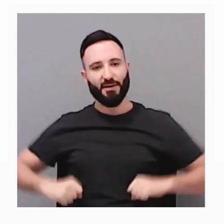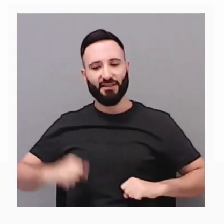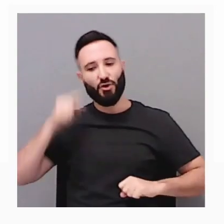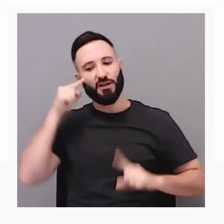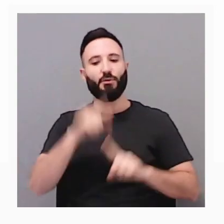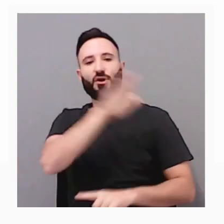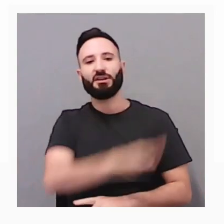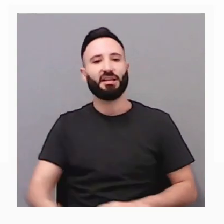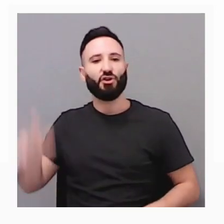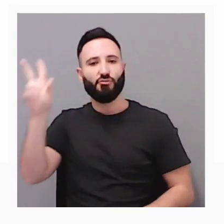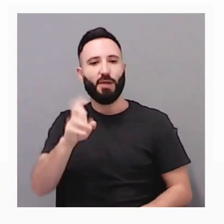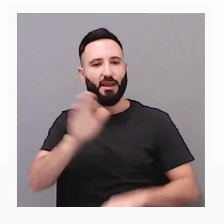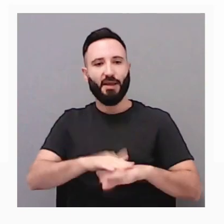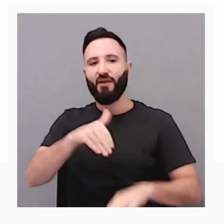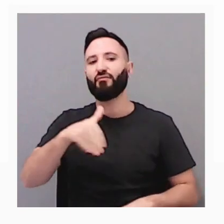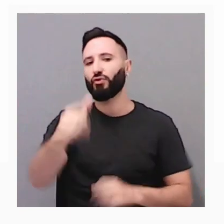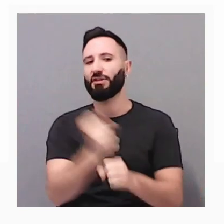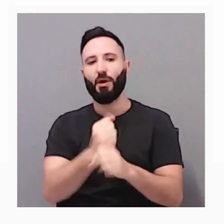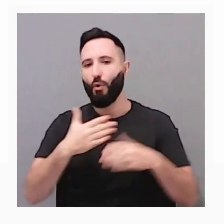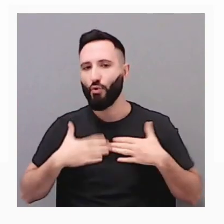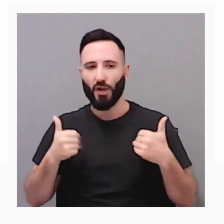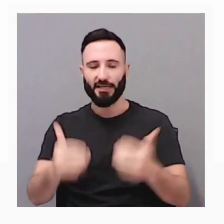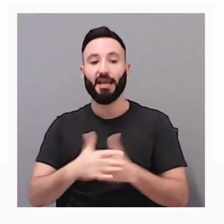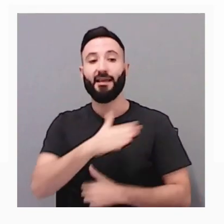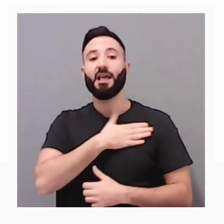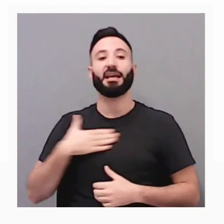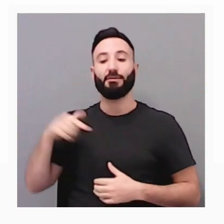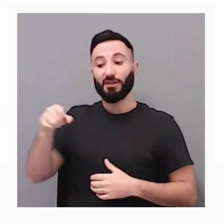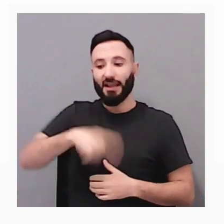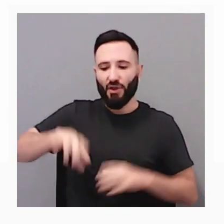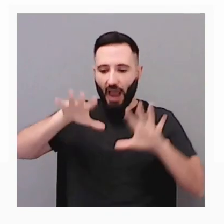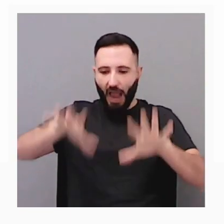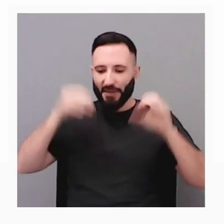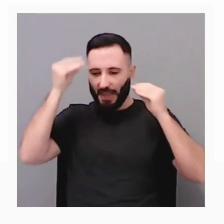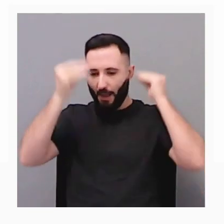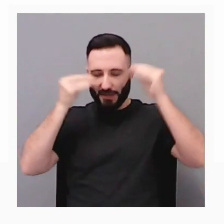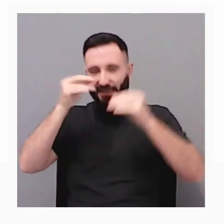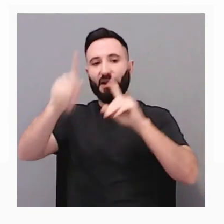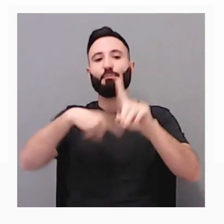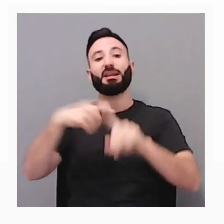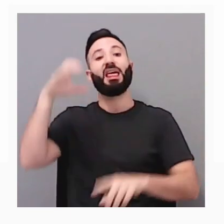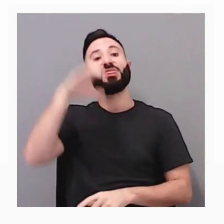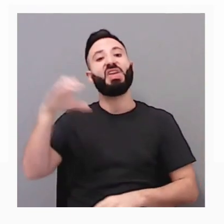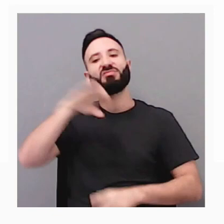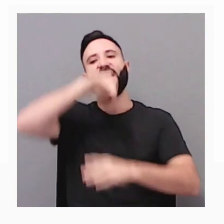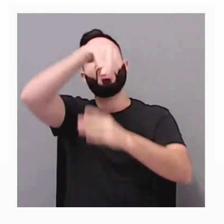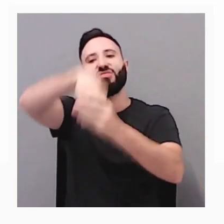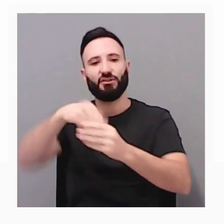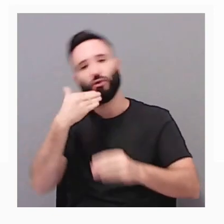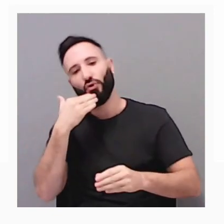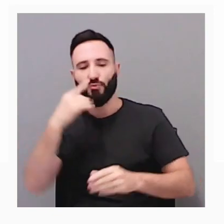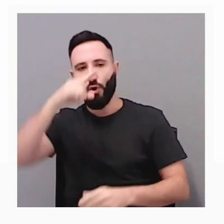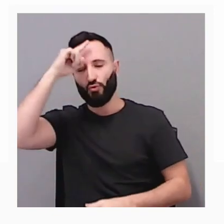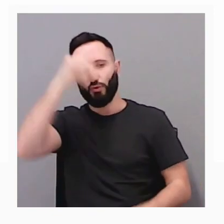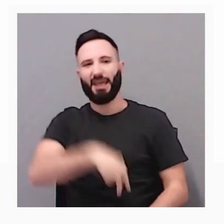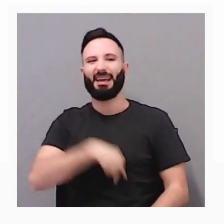que se dediquen en un futuro, ¿no? Queremos que aprendan a pensar y queremos también meter la ciencia como parte de lo que consideramos que es cultura